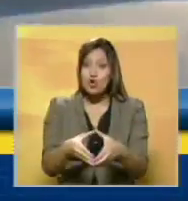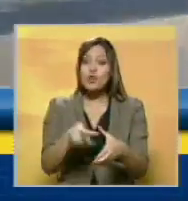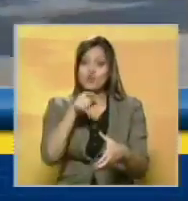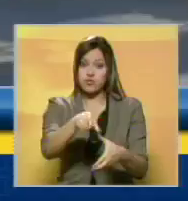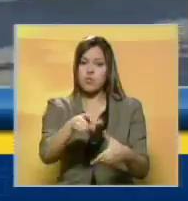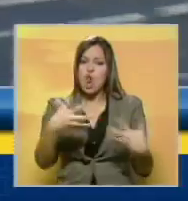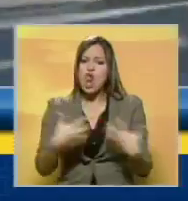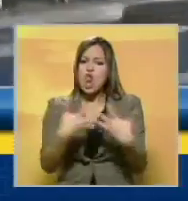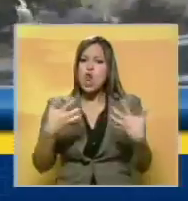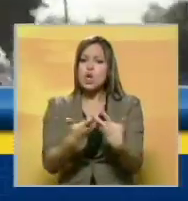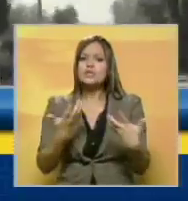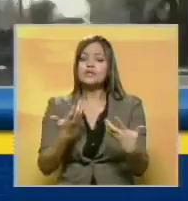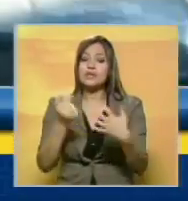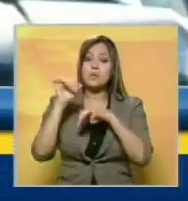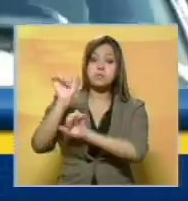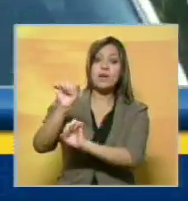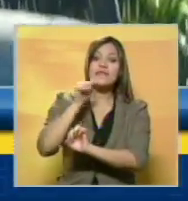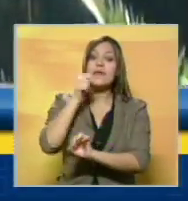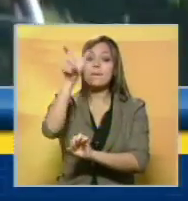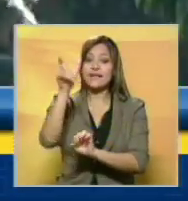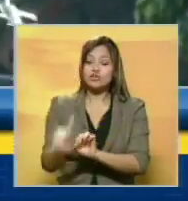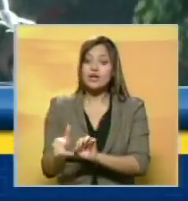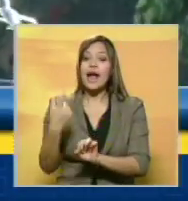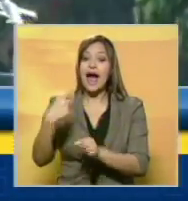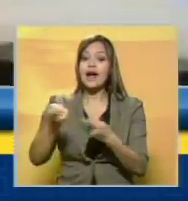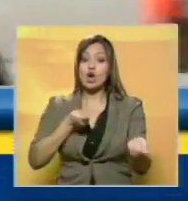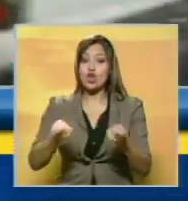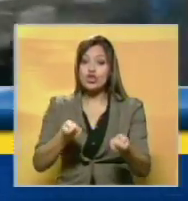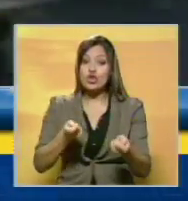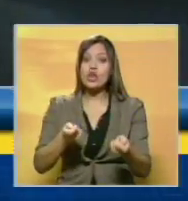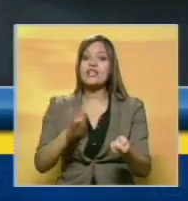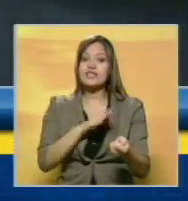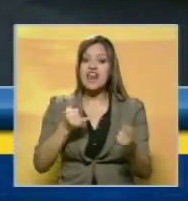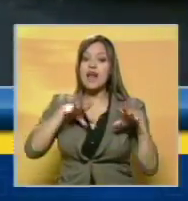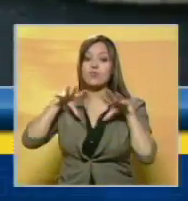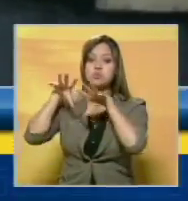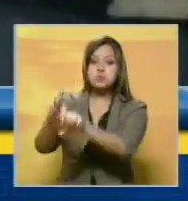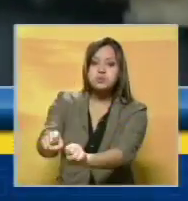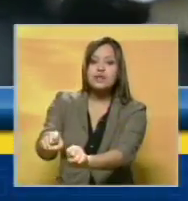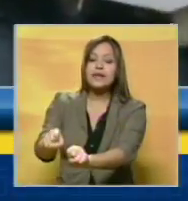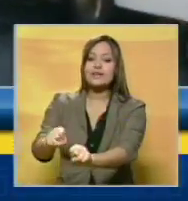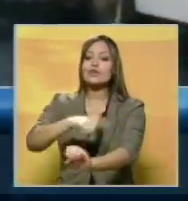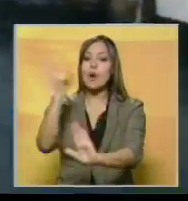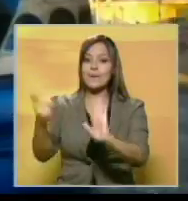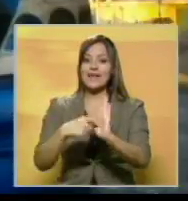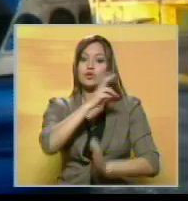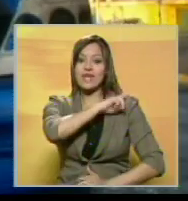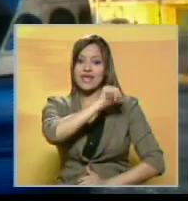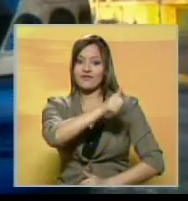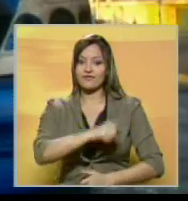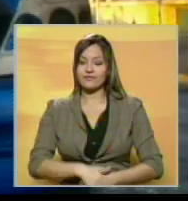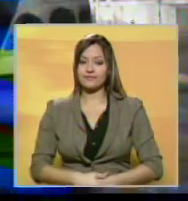Generación lucha contra los caballeros templarios por el control de los estados de Jalisco y Michoacán.